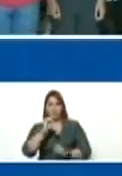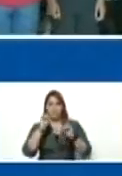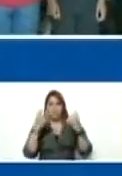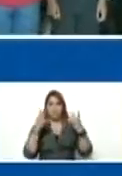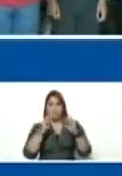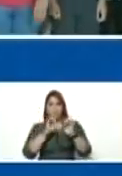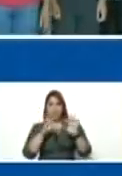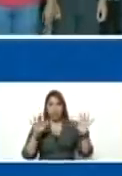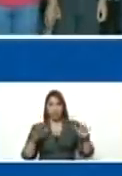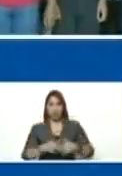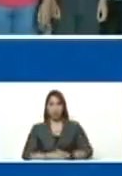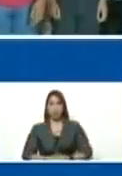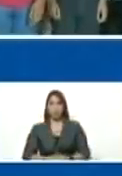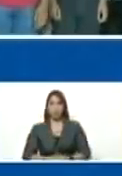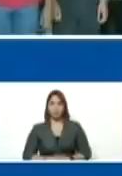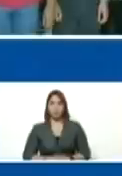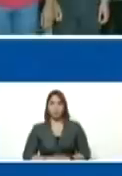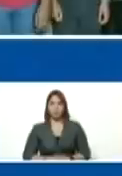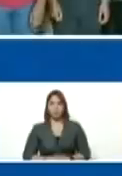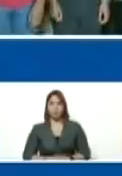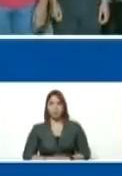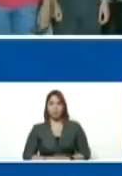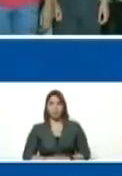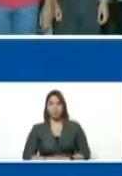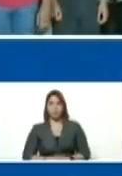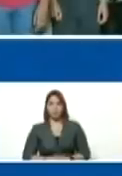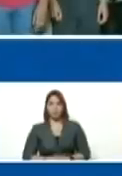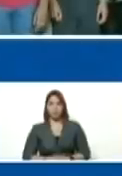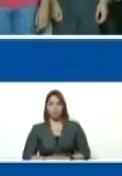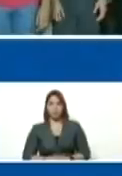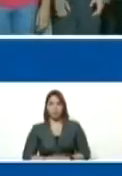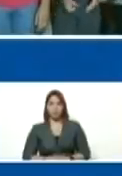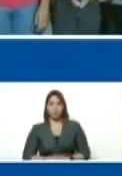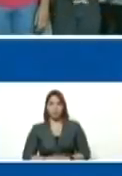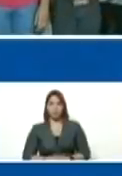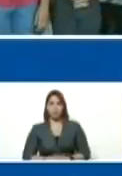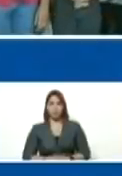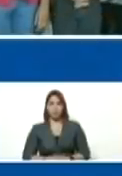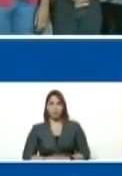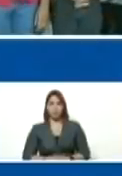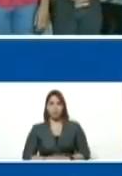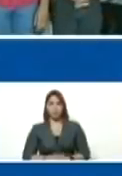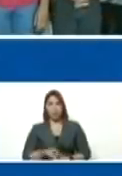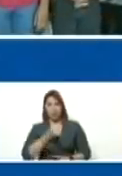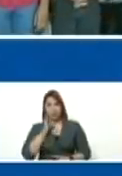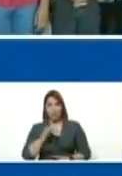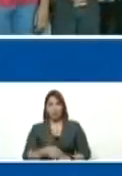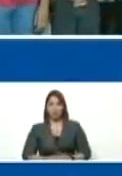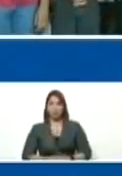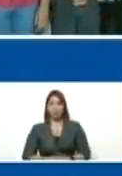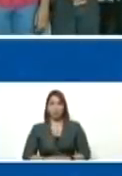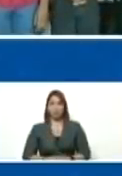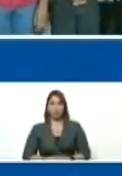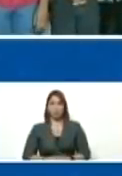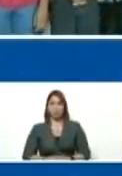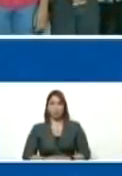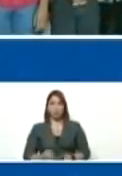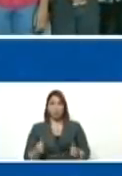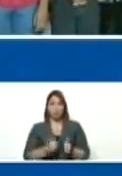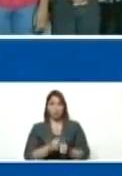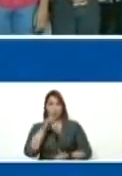producir Neves. Desde Mistolín, desde Café Fama de América, con los